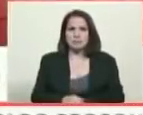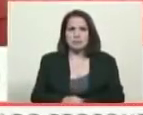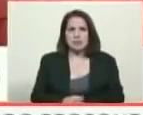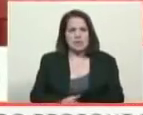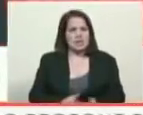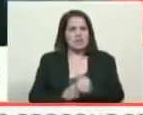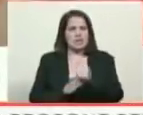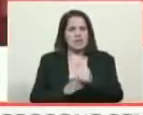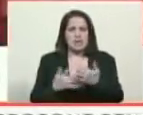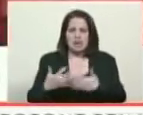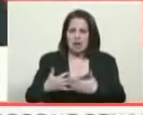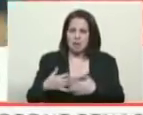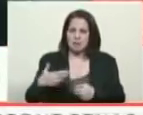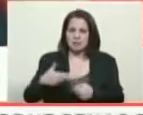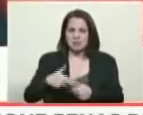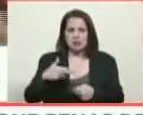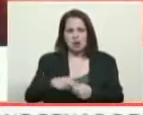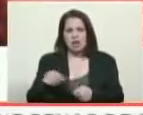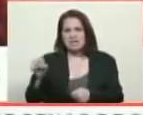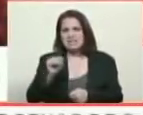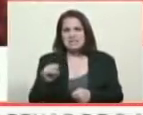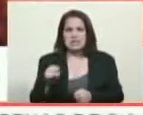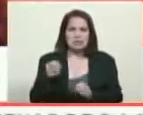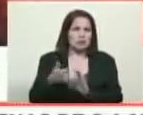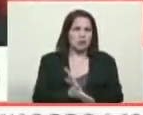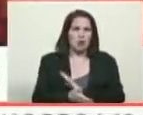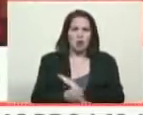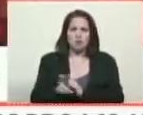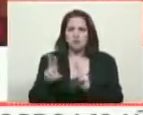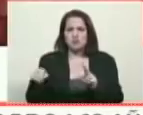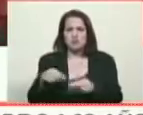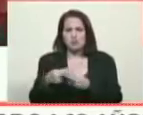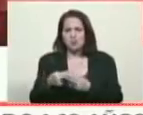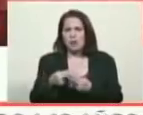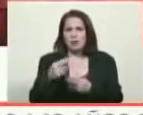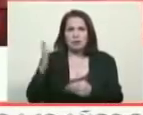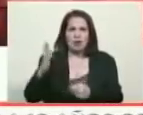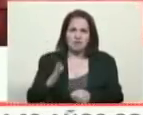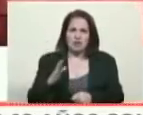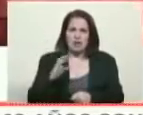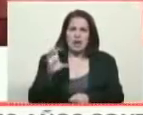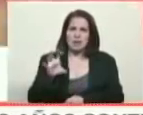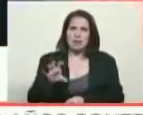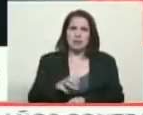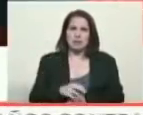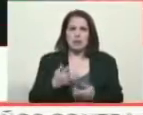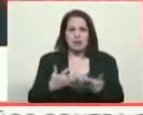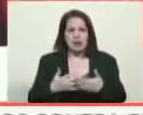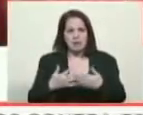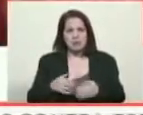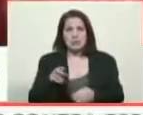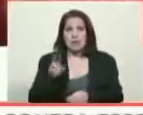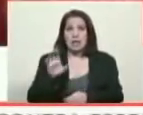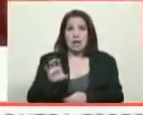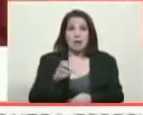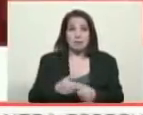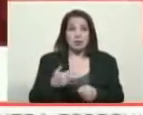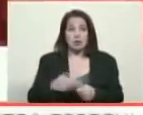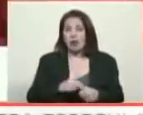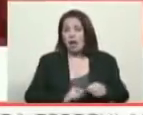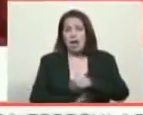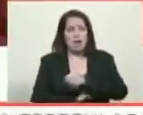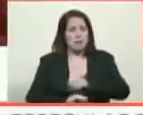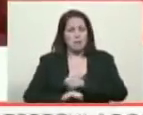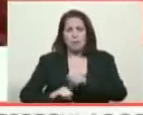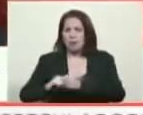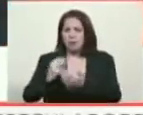ni pérez a visitó y mucho menos nuestra patria de acá de la industria petrolera le enviamos todo el apoyo a nuestro presidente